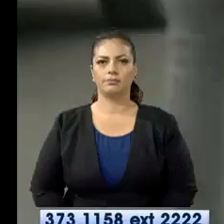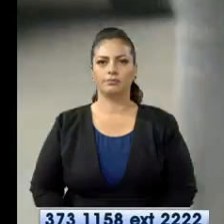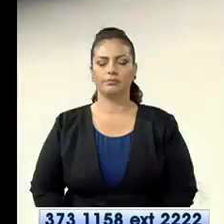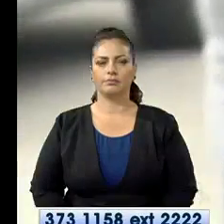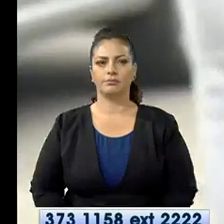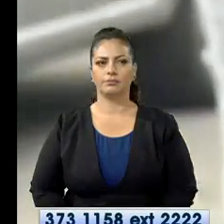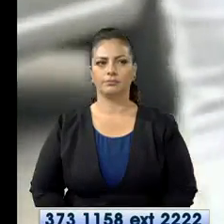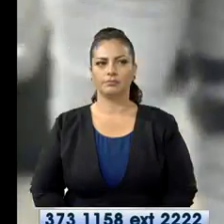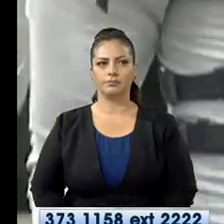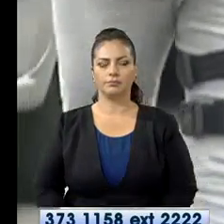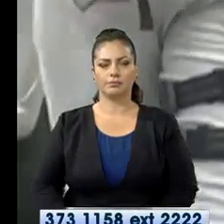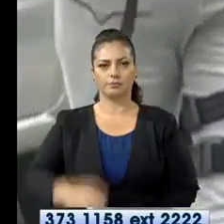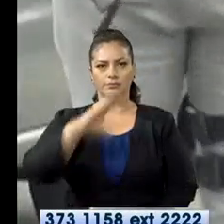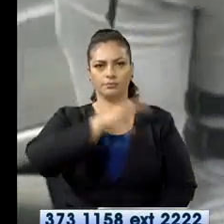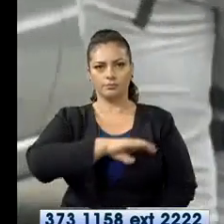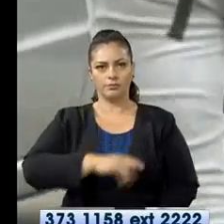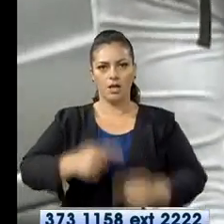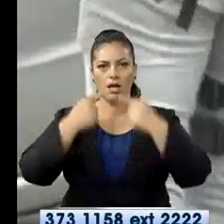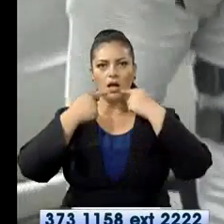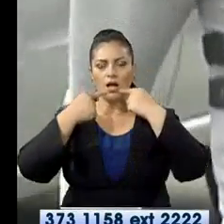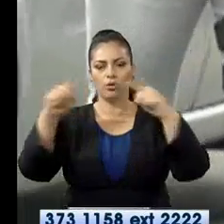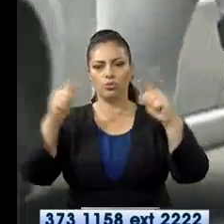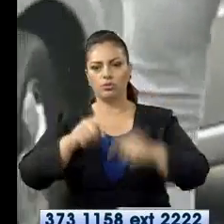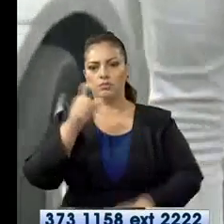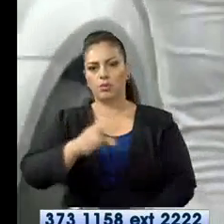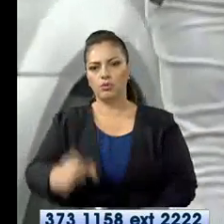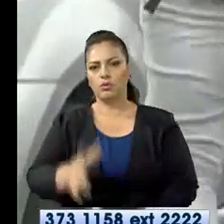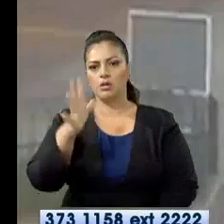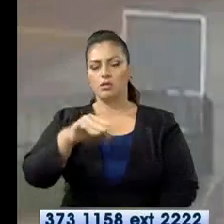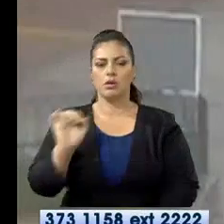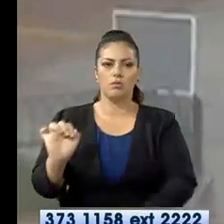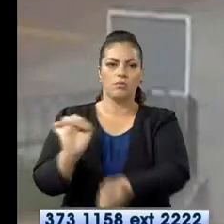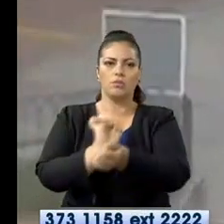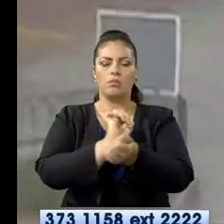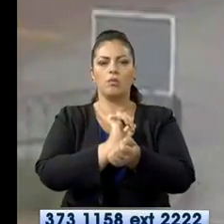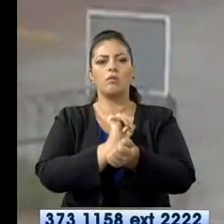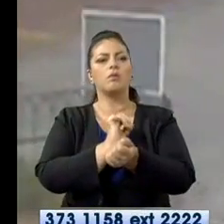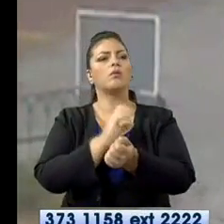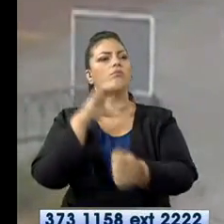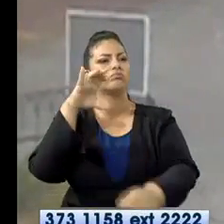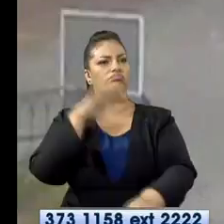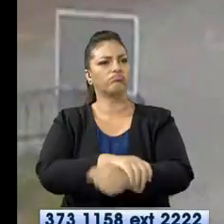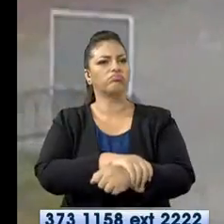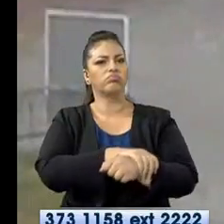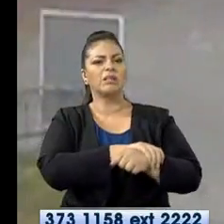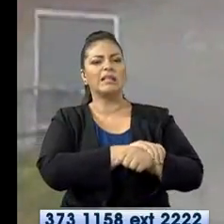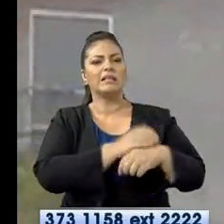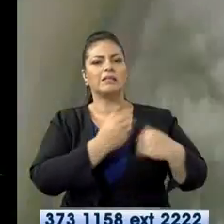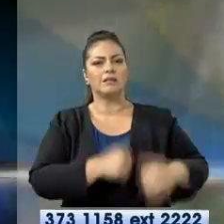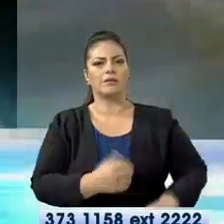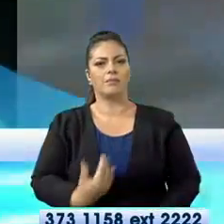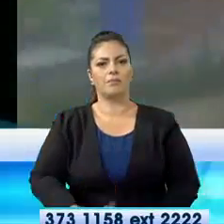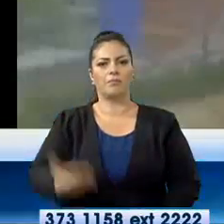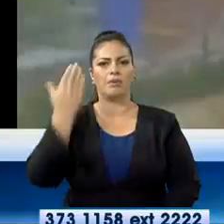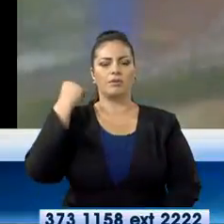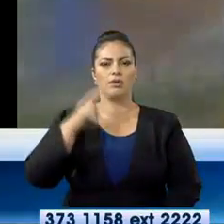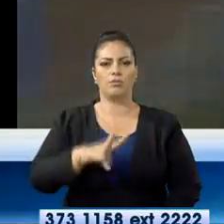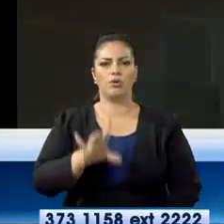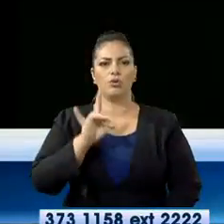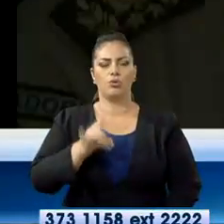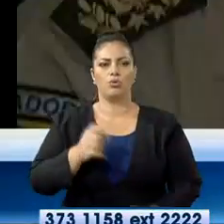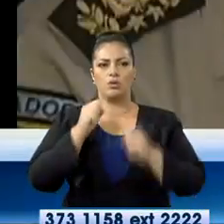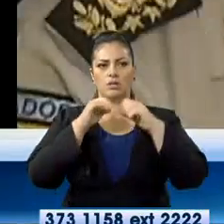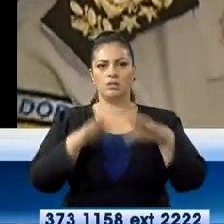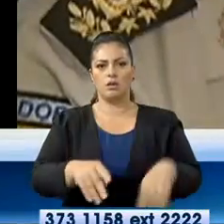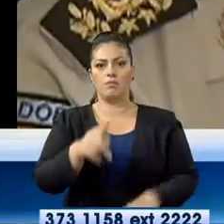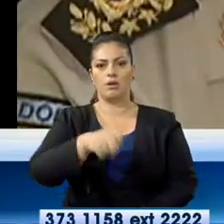La Policía Nacional anunció la captura de otros 5 presuntos implicados en el asalto al blindado ocurrido el pasado 28 de septiembre.